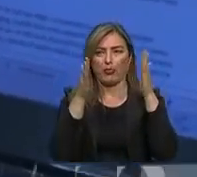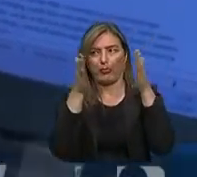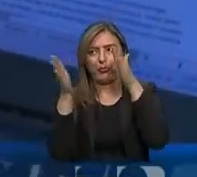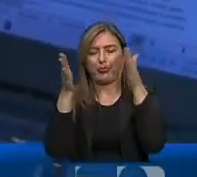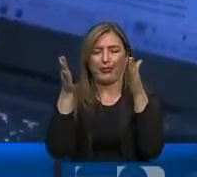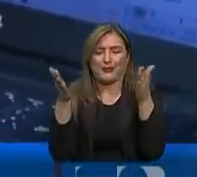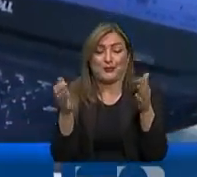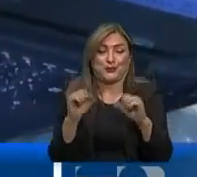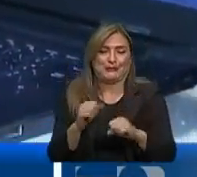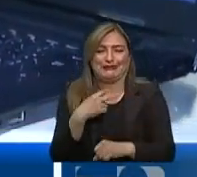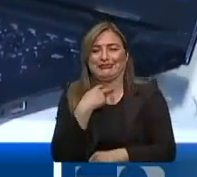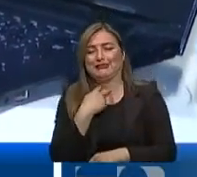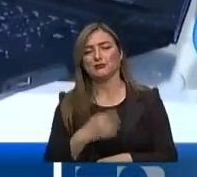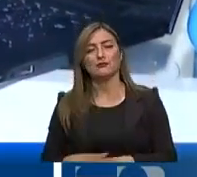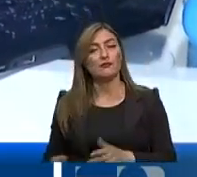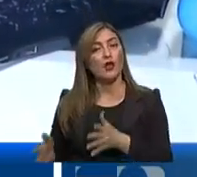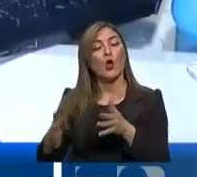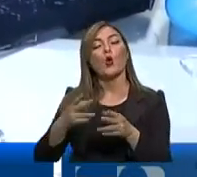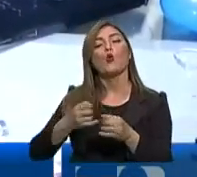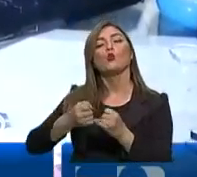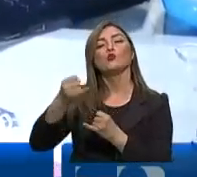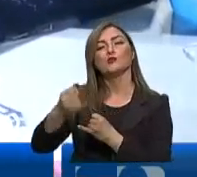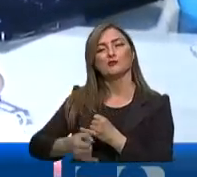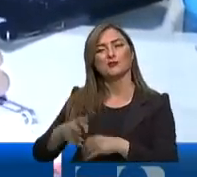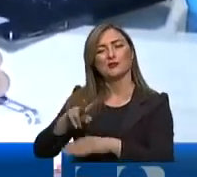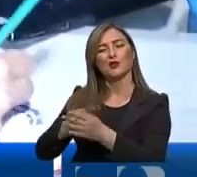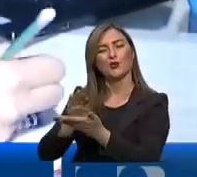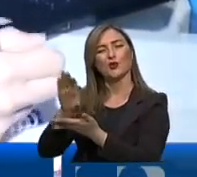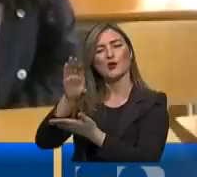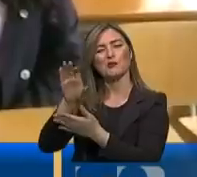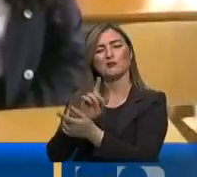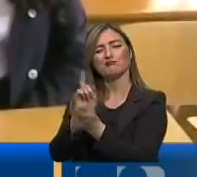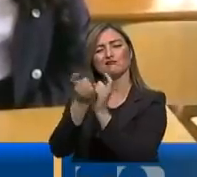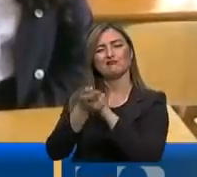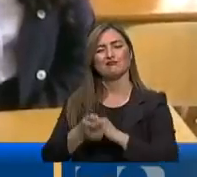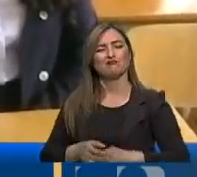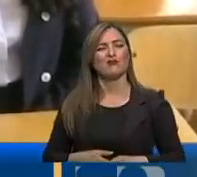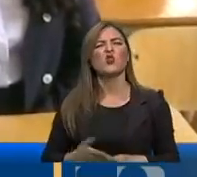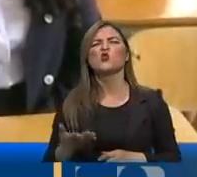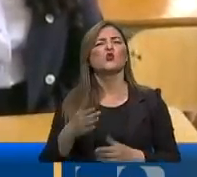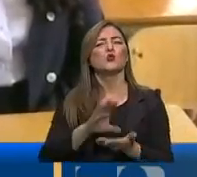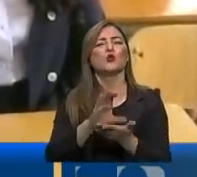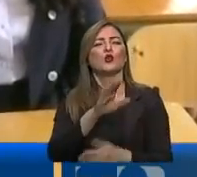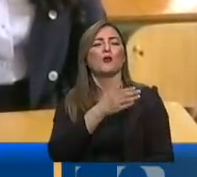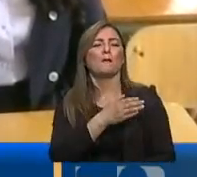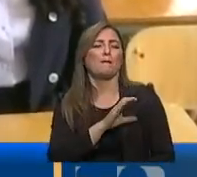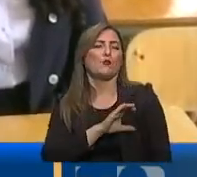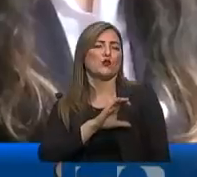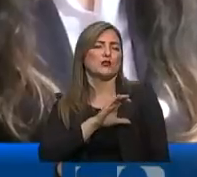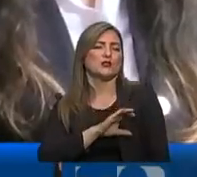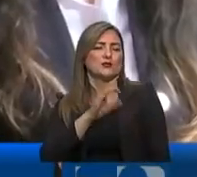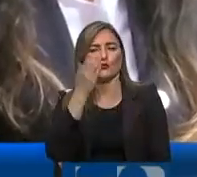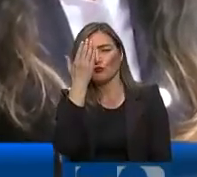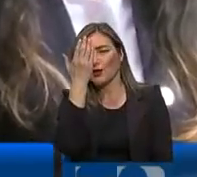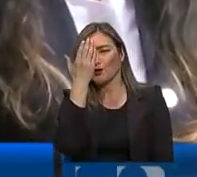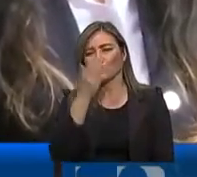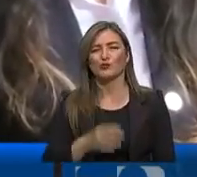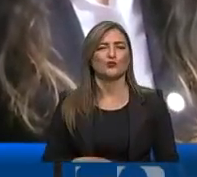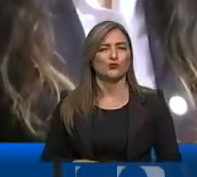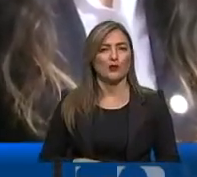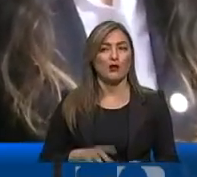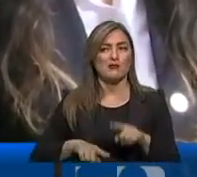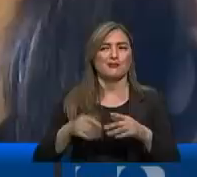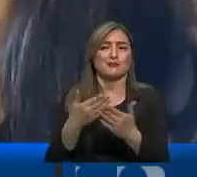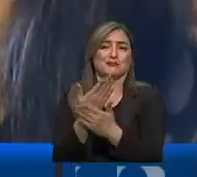cosas han cambiado para ella desde la última vez que estuvo en su colegio la Unidad Educativa Municipal Eugenio Espejo. Incluso tiene